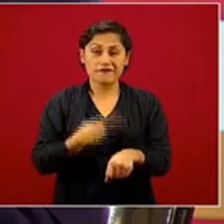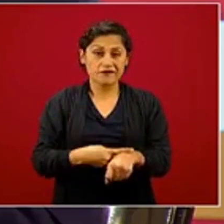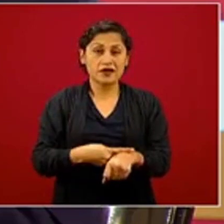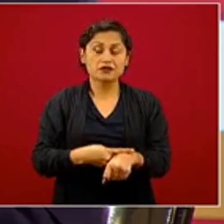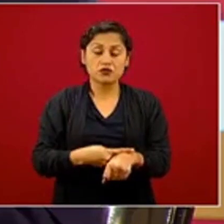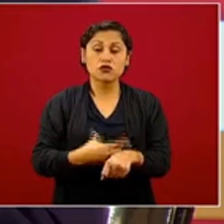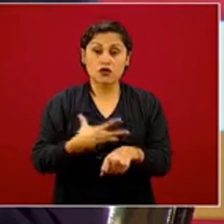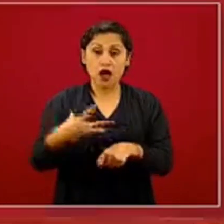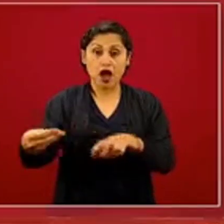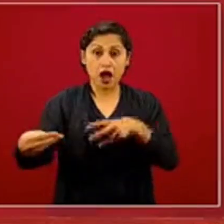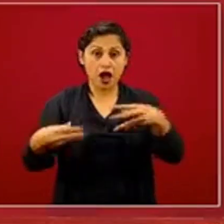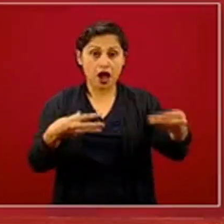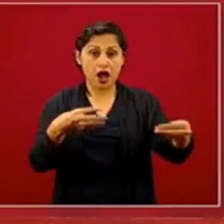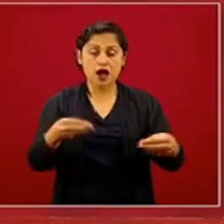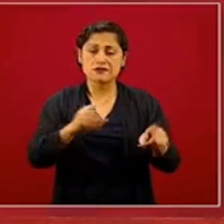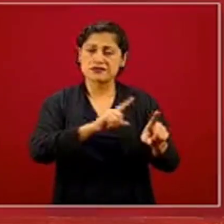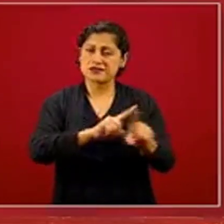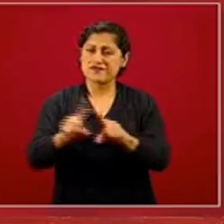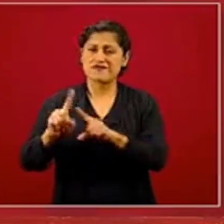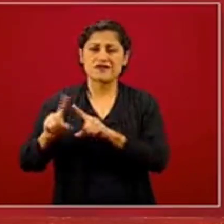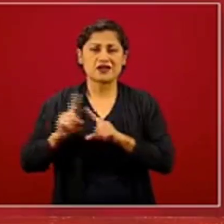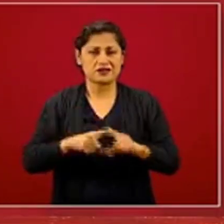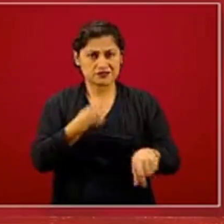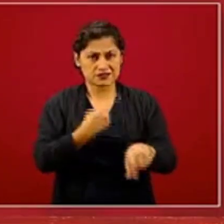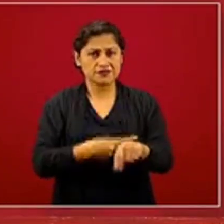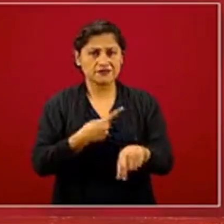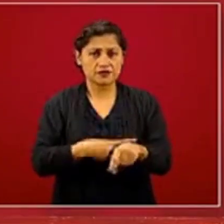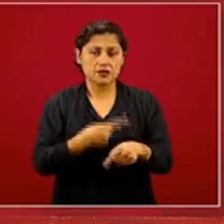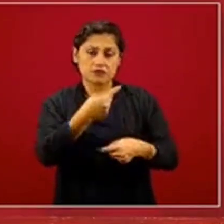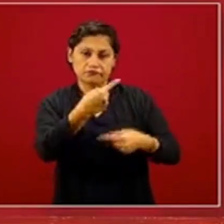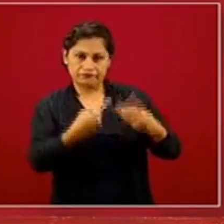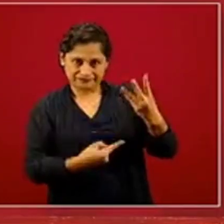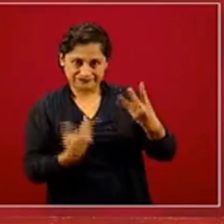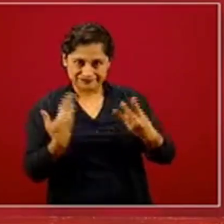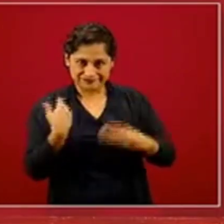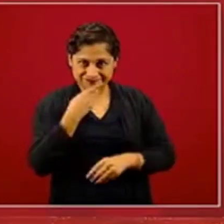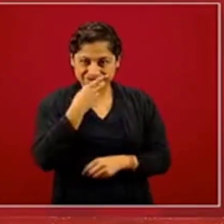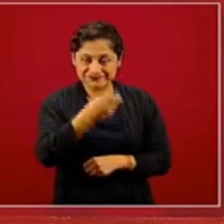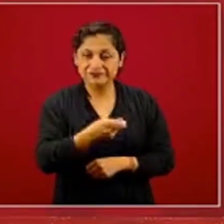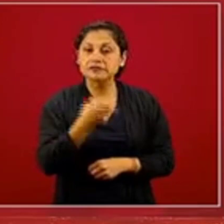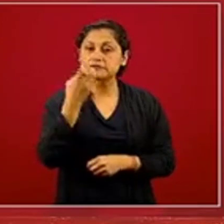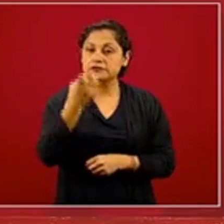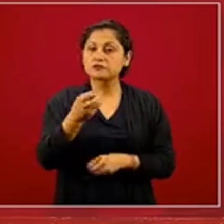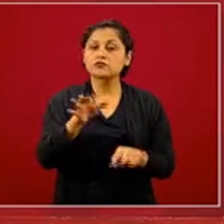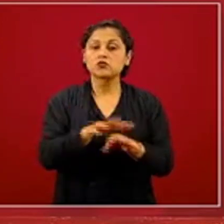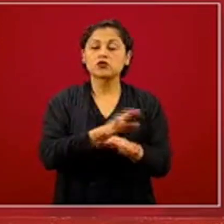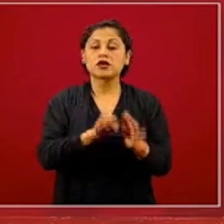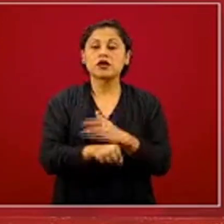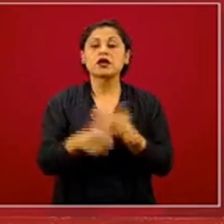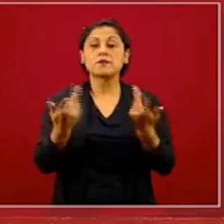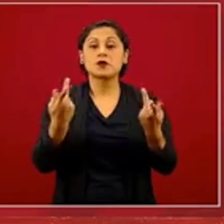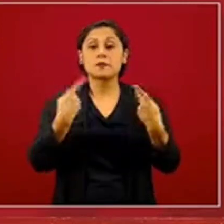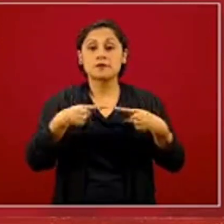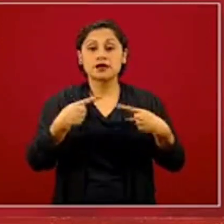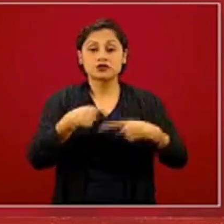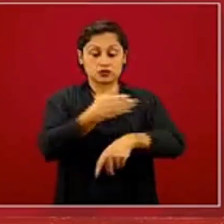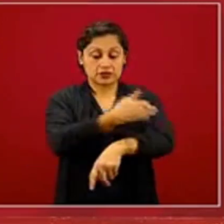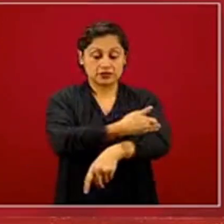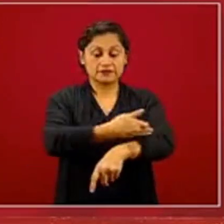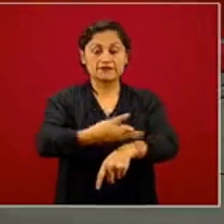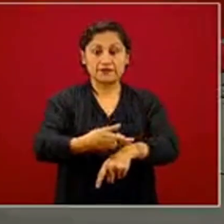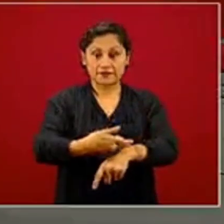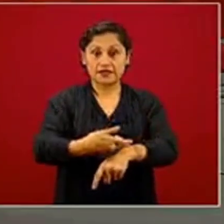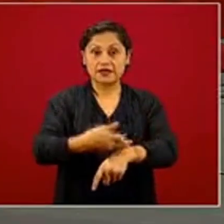endémico de enfermedades crónicas, precisamente estas, las personas que tienen familiares con